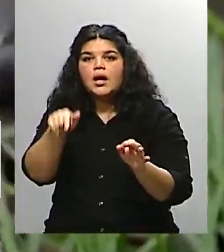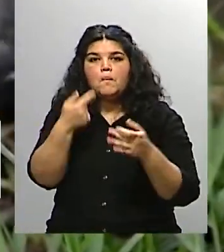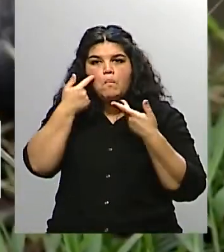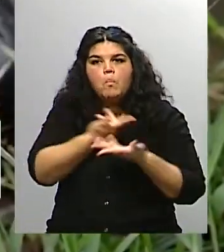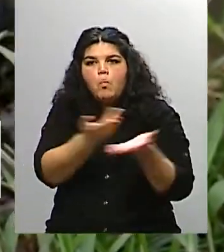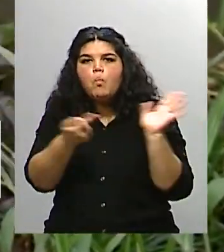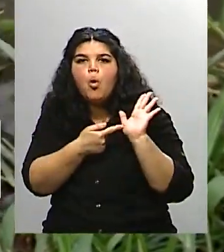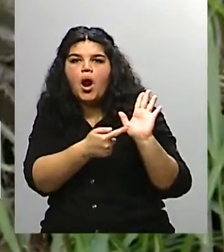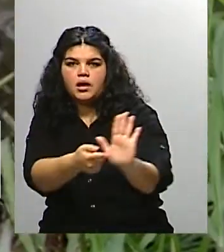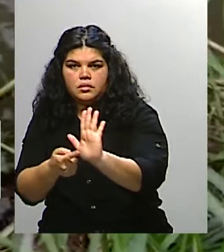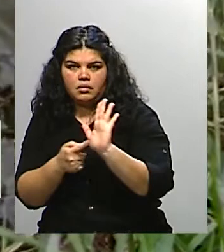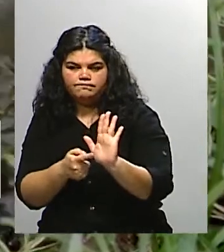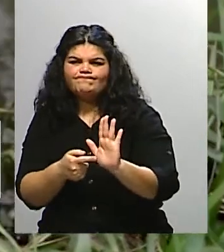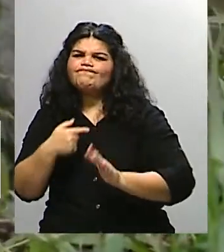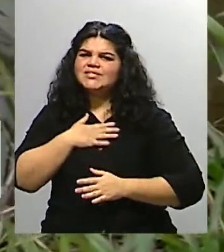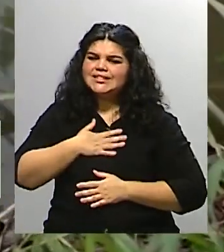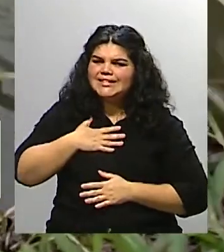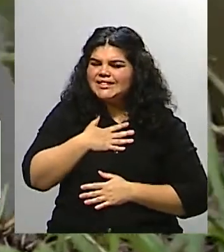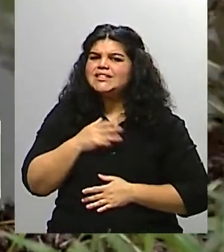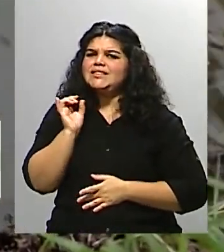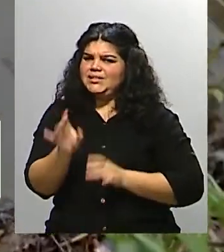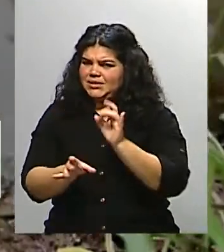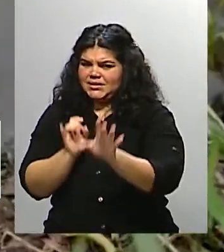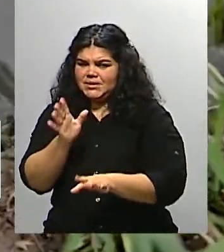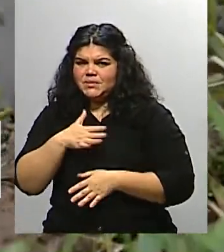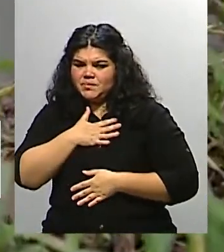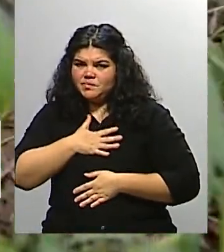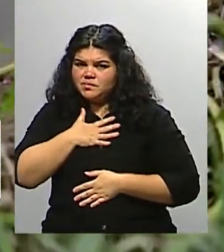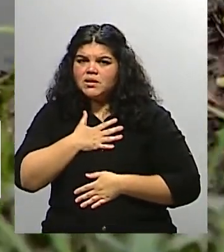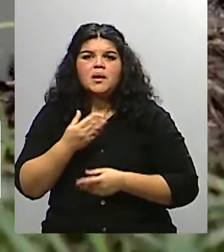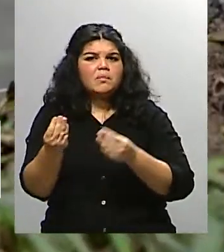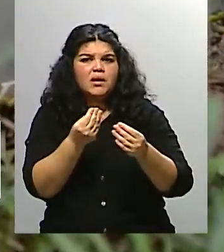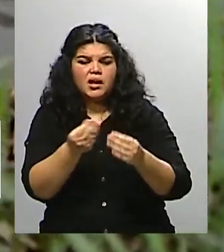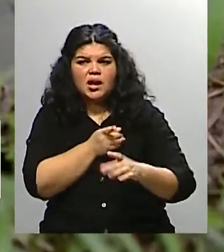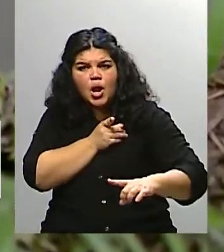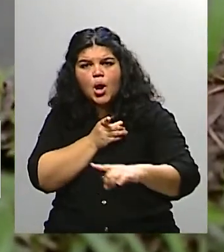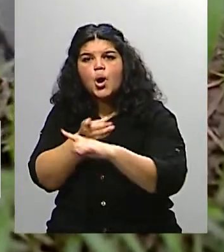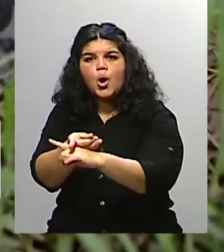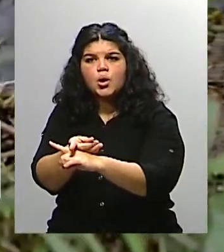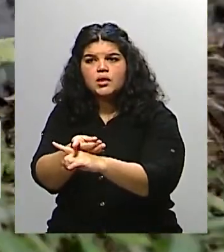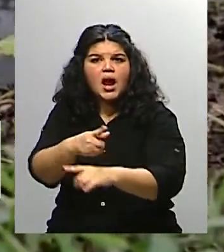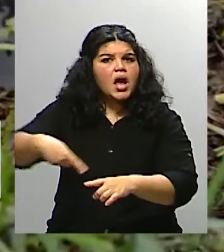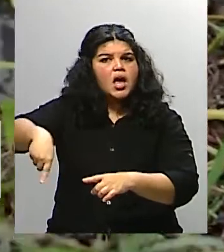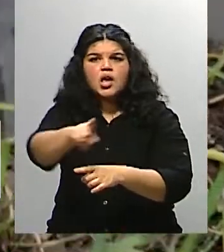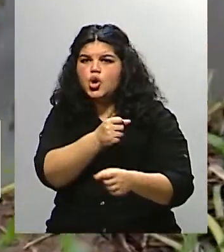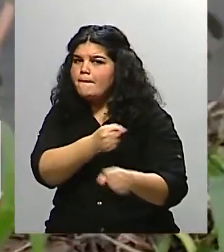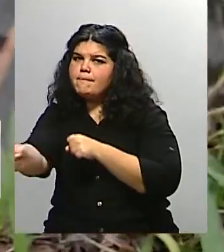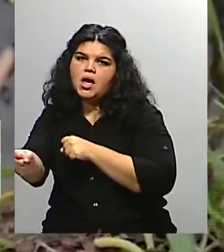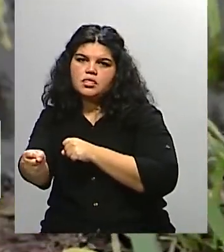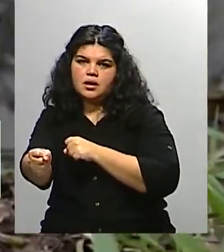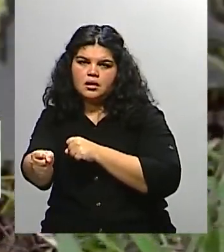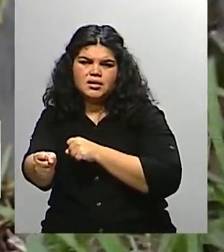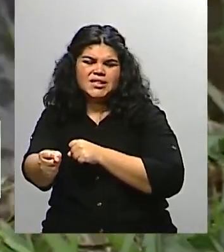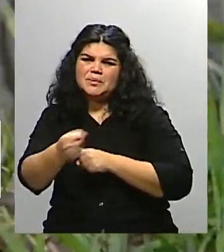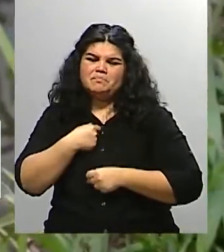en mi caso, para tratar de evitar que se siguieran matando los delfines y usarlos como carnada, yo lo abordé por el lado